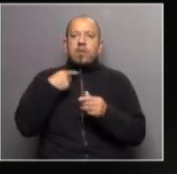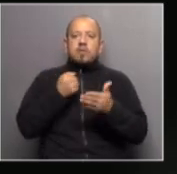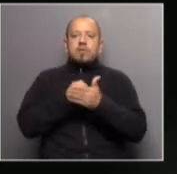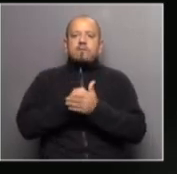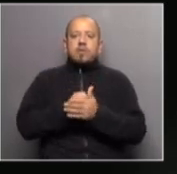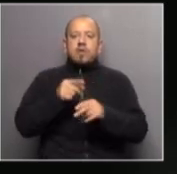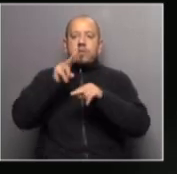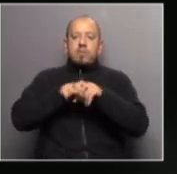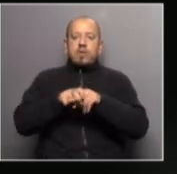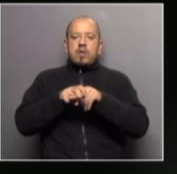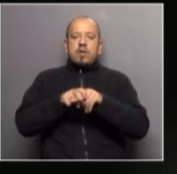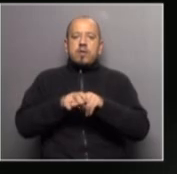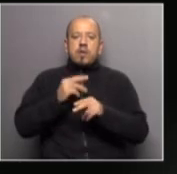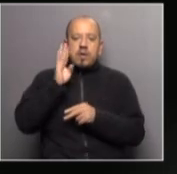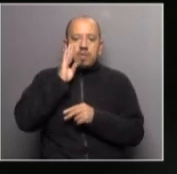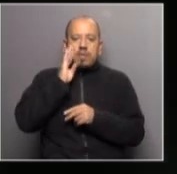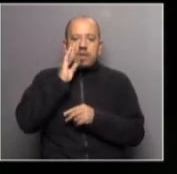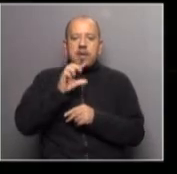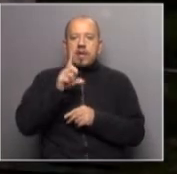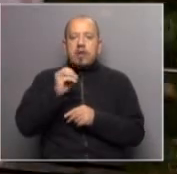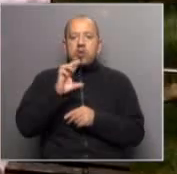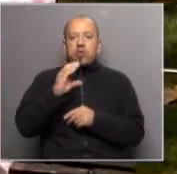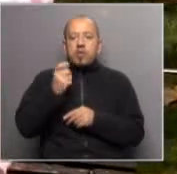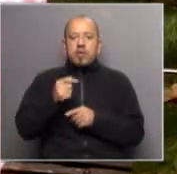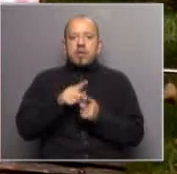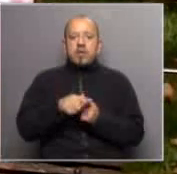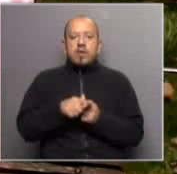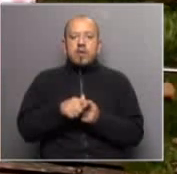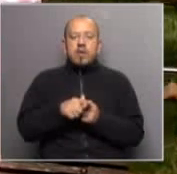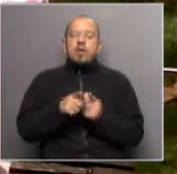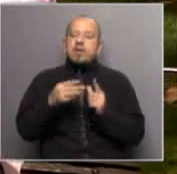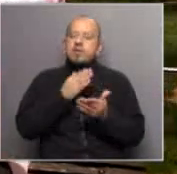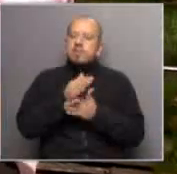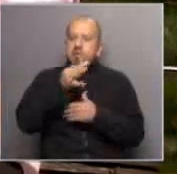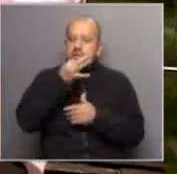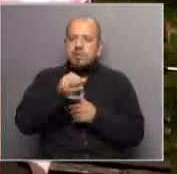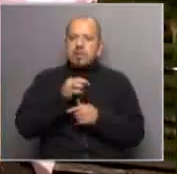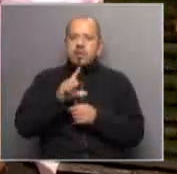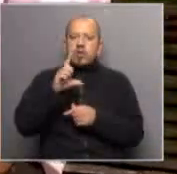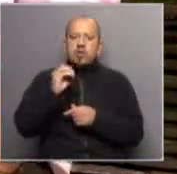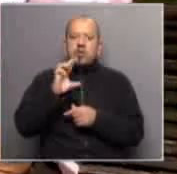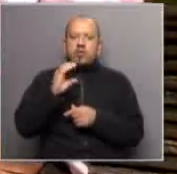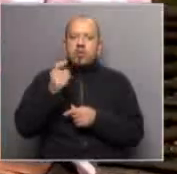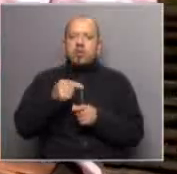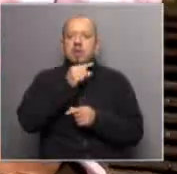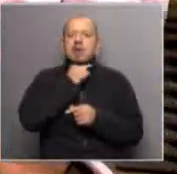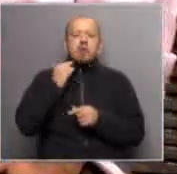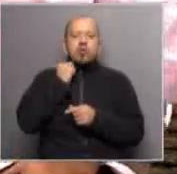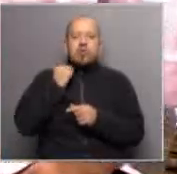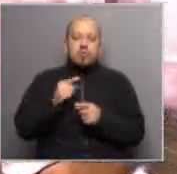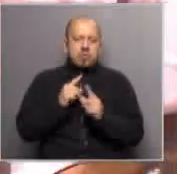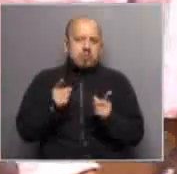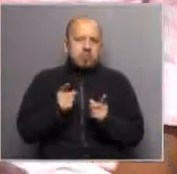observa la misa. La madre de Lorca era muy católica. Y Buñuel siempre decía, Lorca, bueno, no era un católico, ni mucho